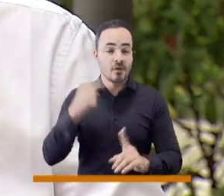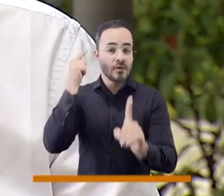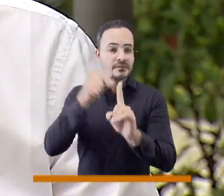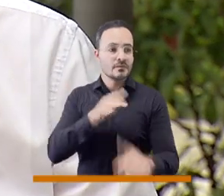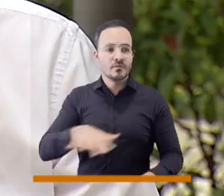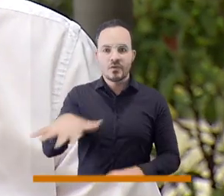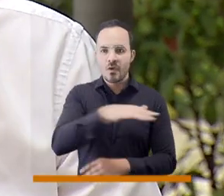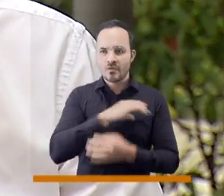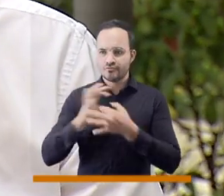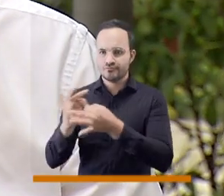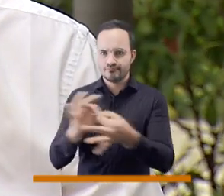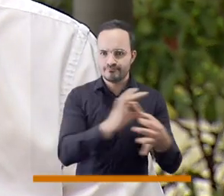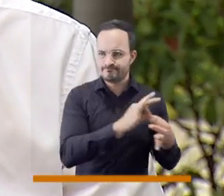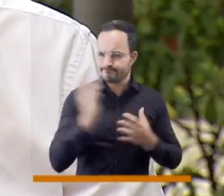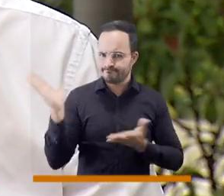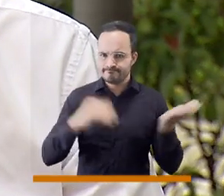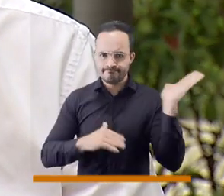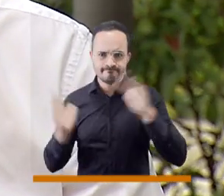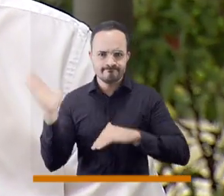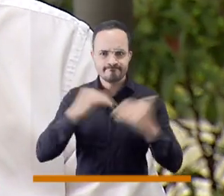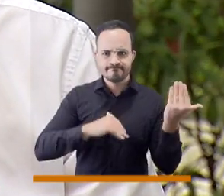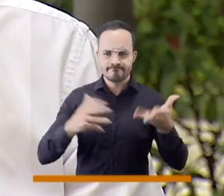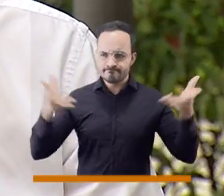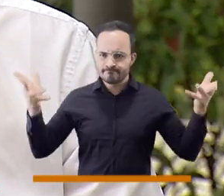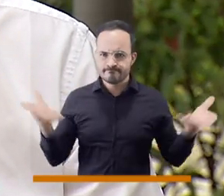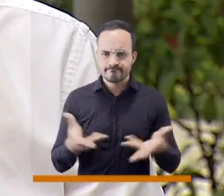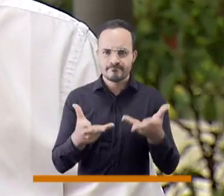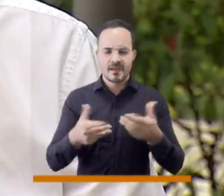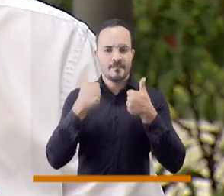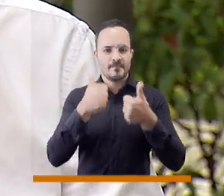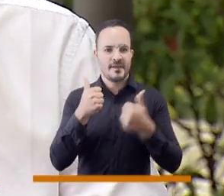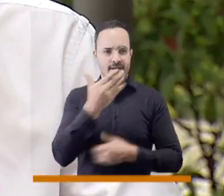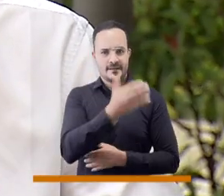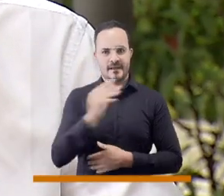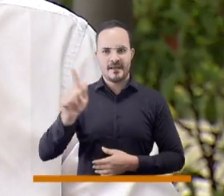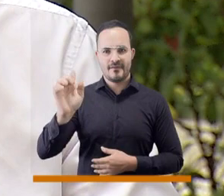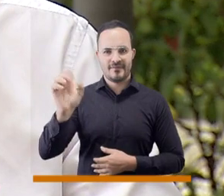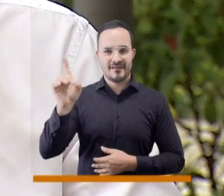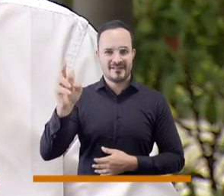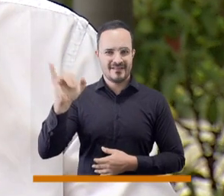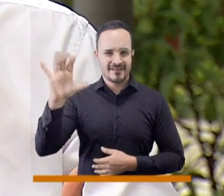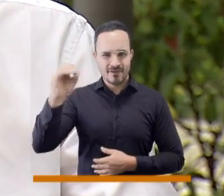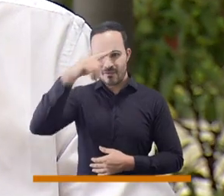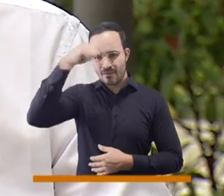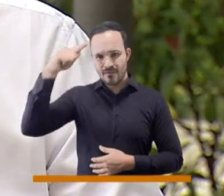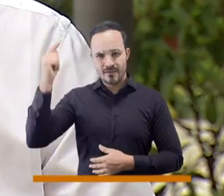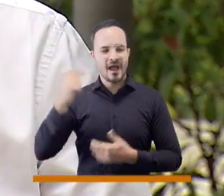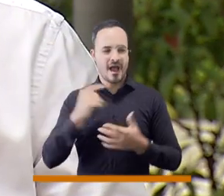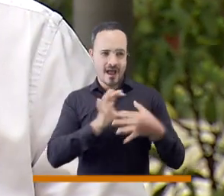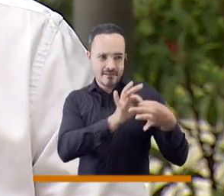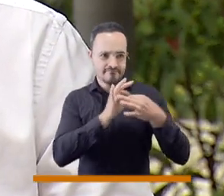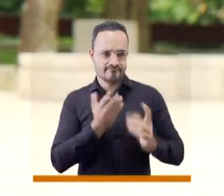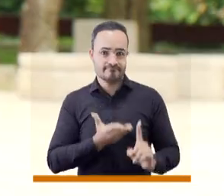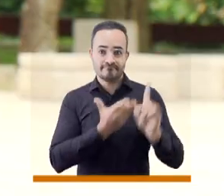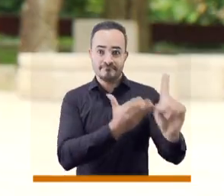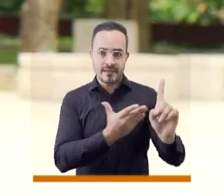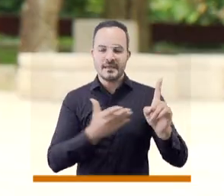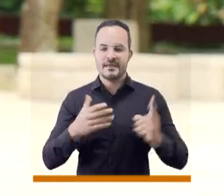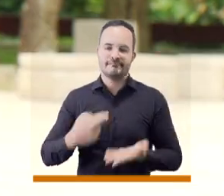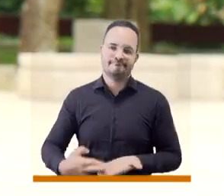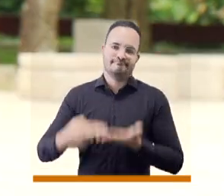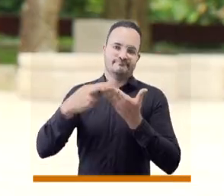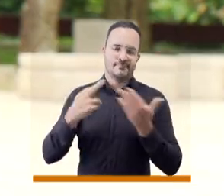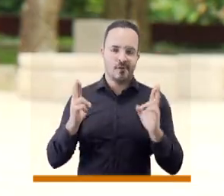unirnos todas las fuerzas vivas y políticas decentes de la ciudad para poder tener una opción real con Federico y poder recuperar a Medellín. Entre